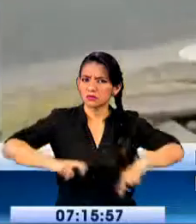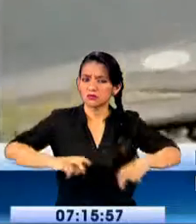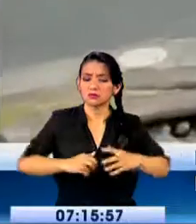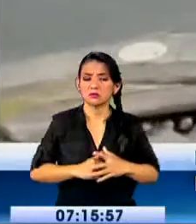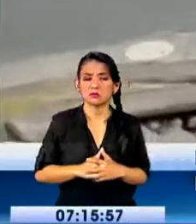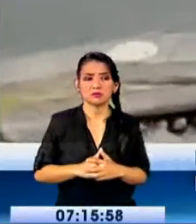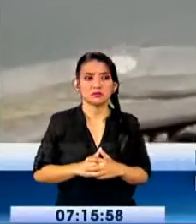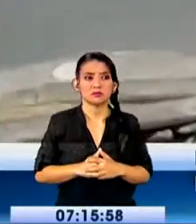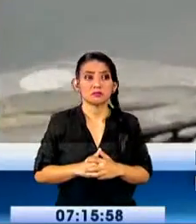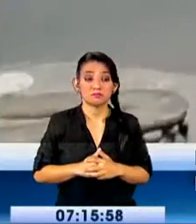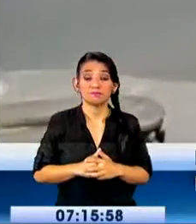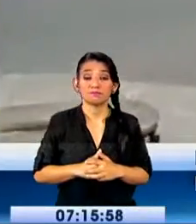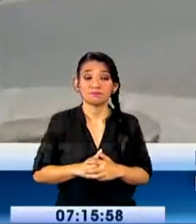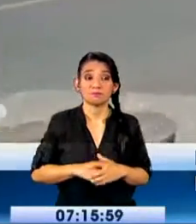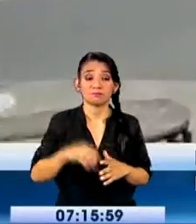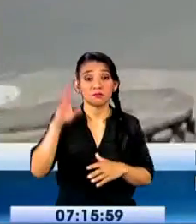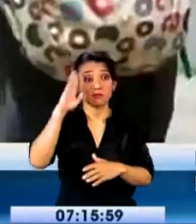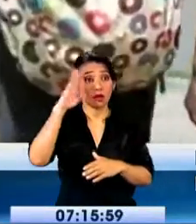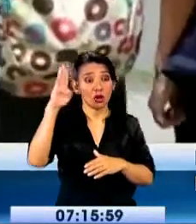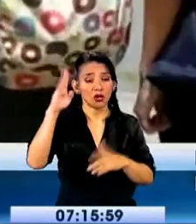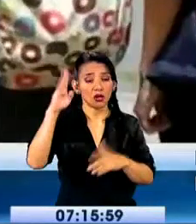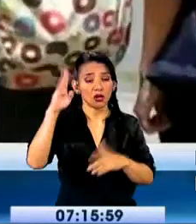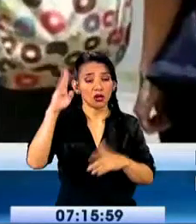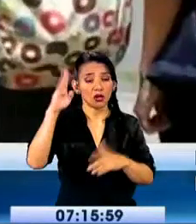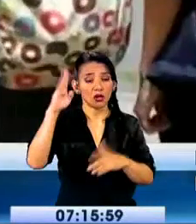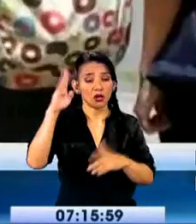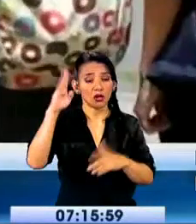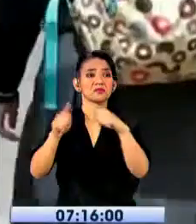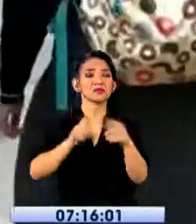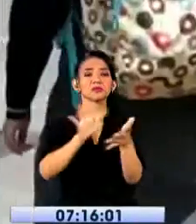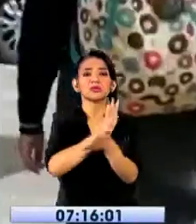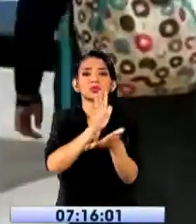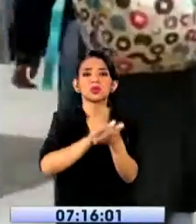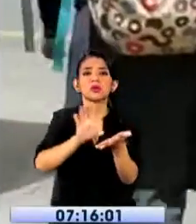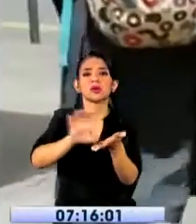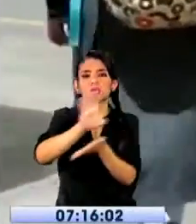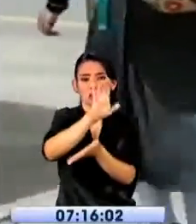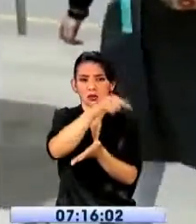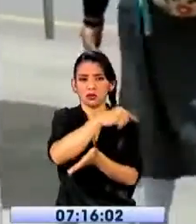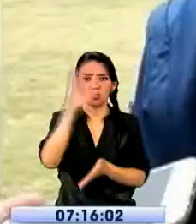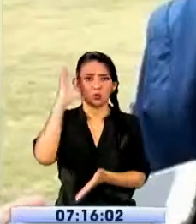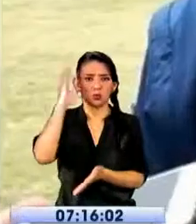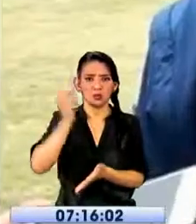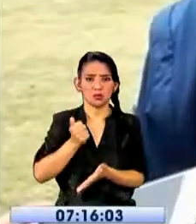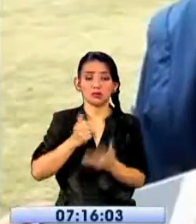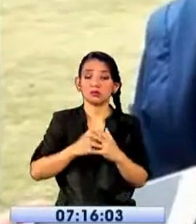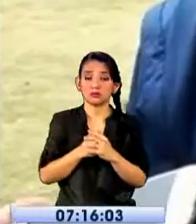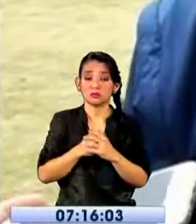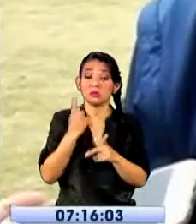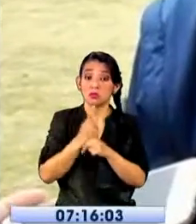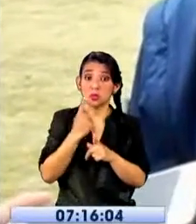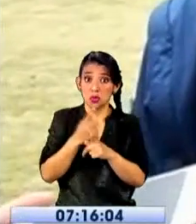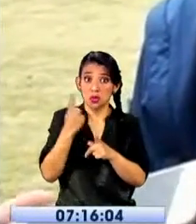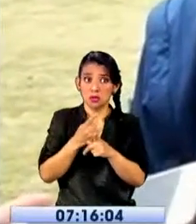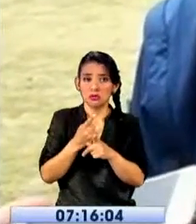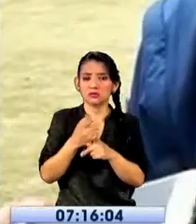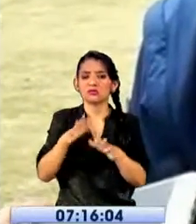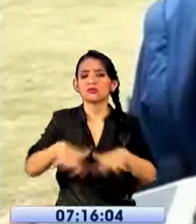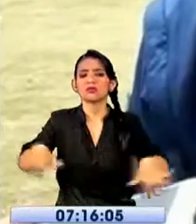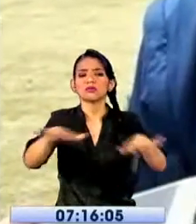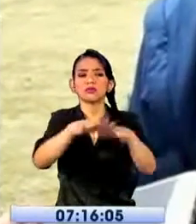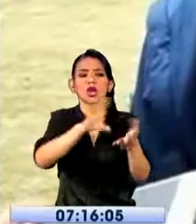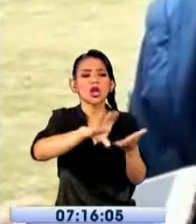arma. DINAPEN continuará con los operativos preventivos en las unidades educativas. ha creído conveniente realizar operativos preventivos en las afueras de los